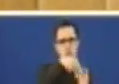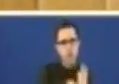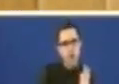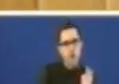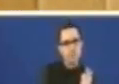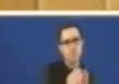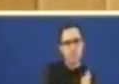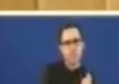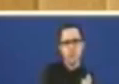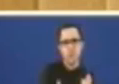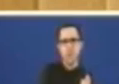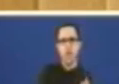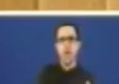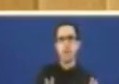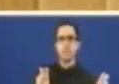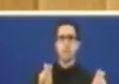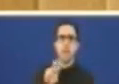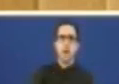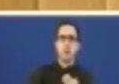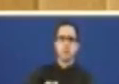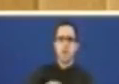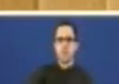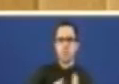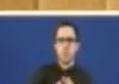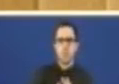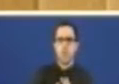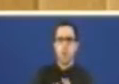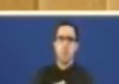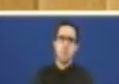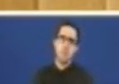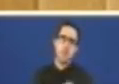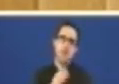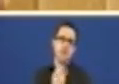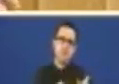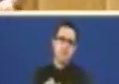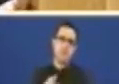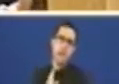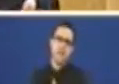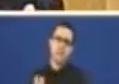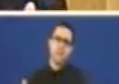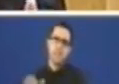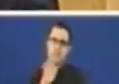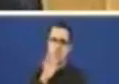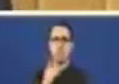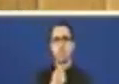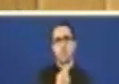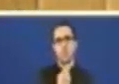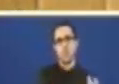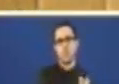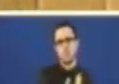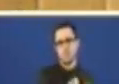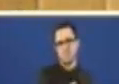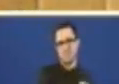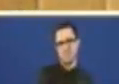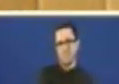a solución dos problemas dos afectados polas participacións preferentes. Podían facelo, verdade? Da mesma maneira